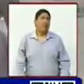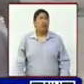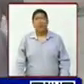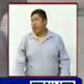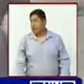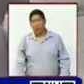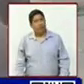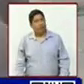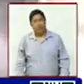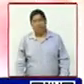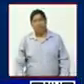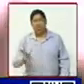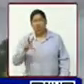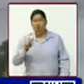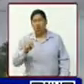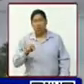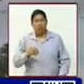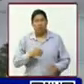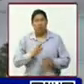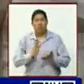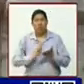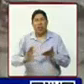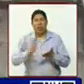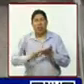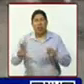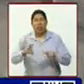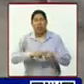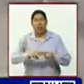no va a circular el tren.